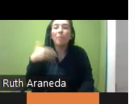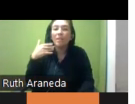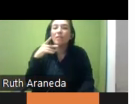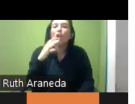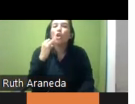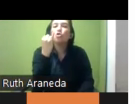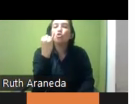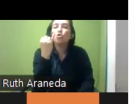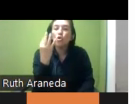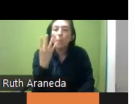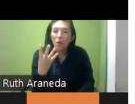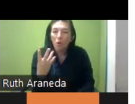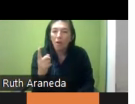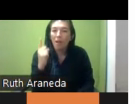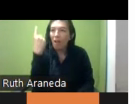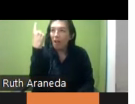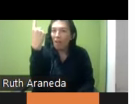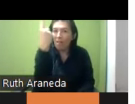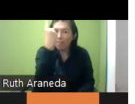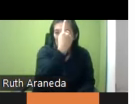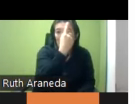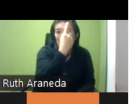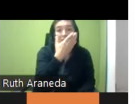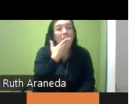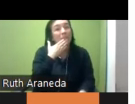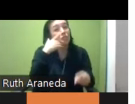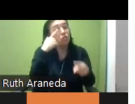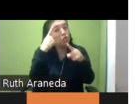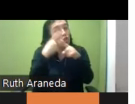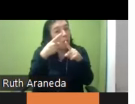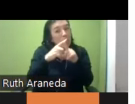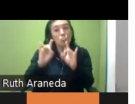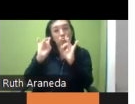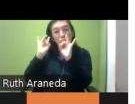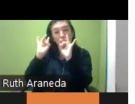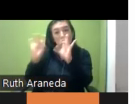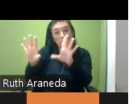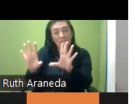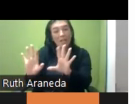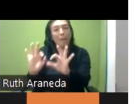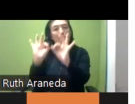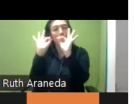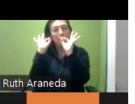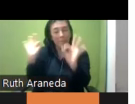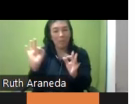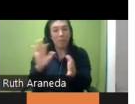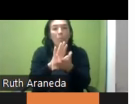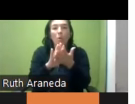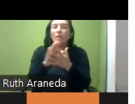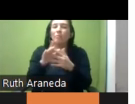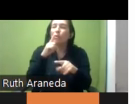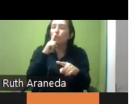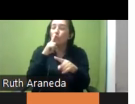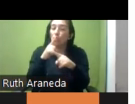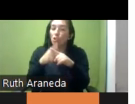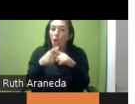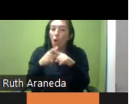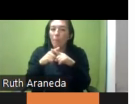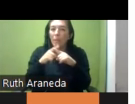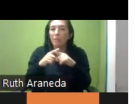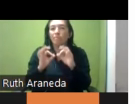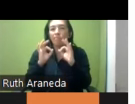cada objeto, llamarlo de alguna forma, darle un nombre concreto. Si tiene un nombre